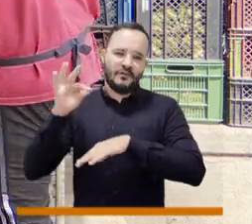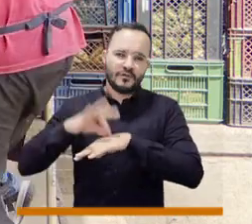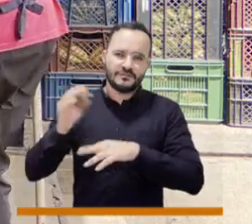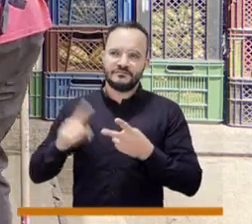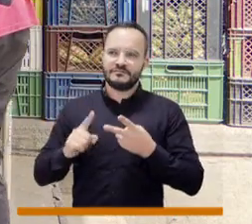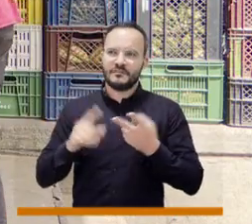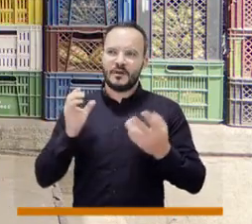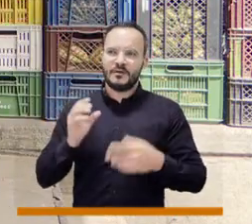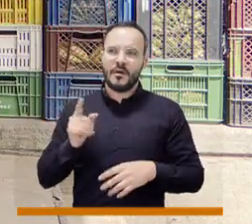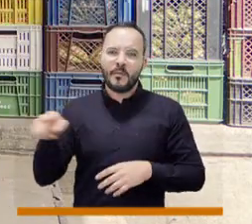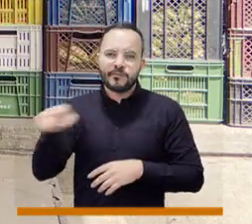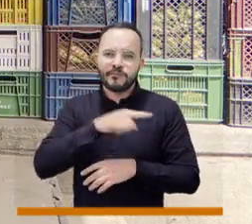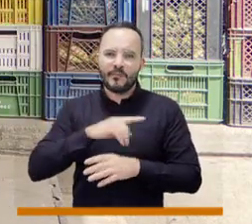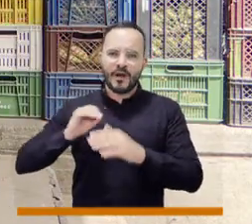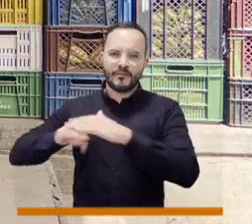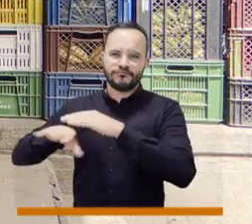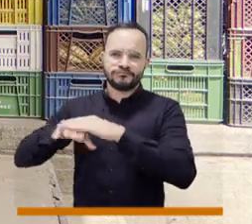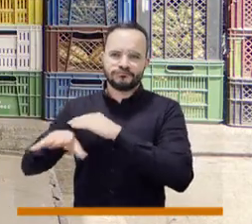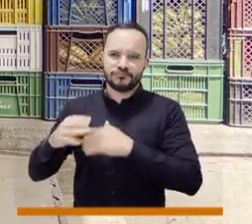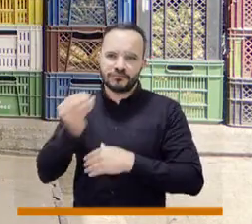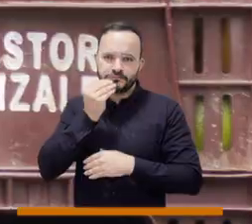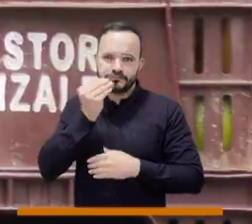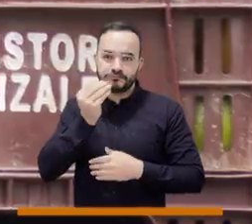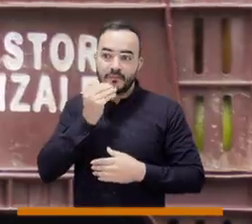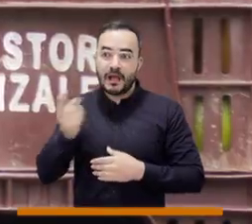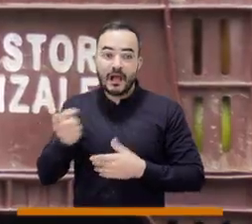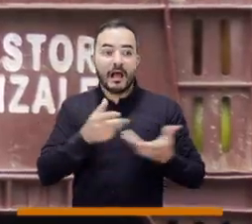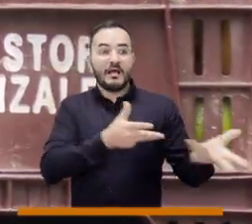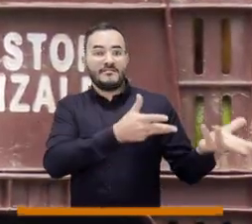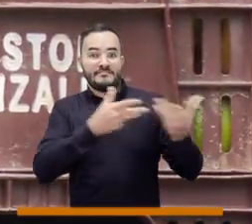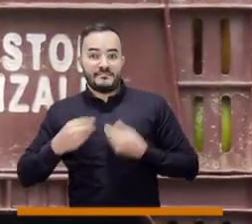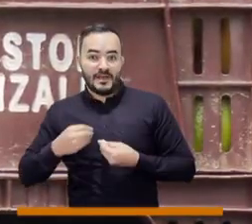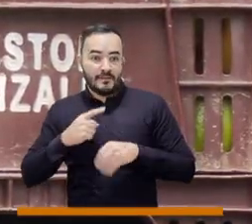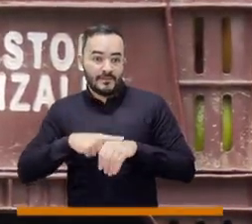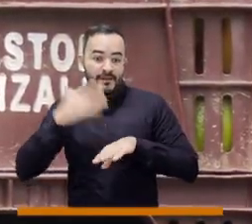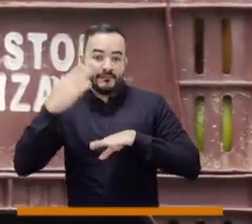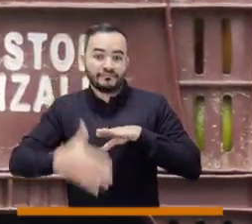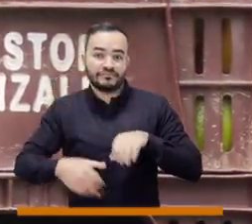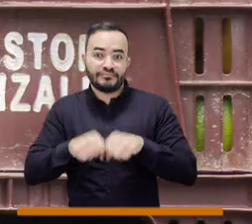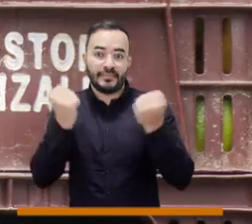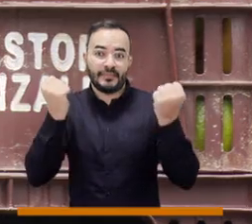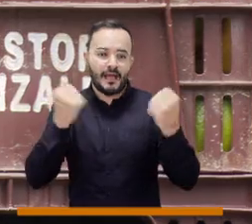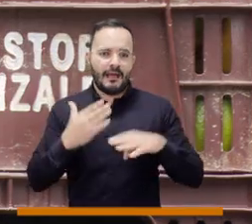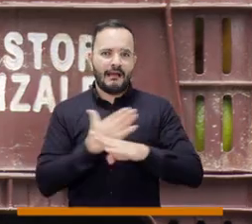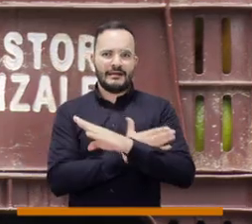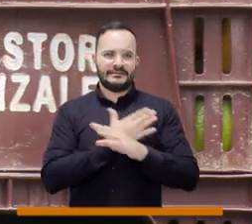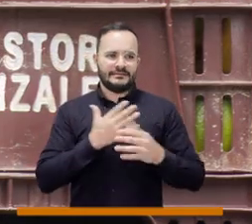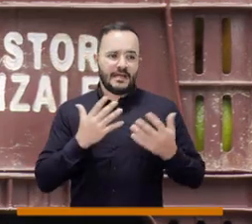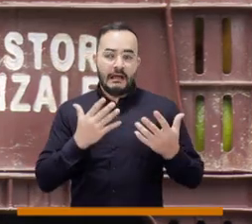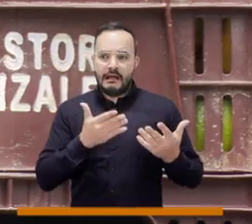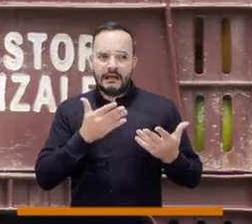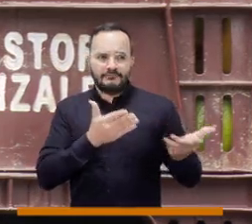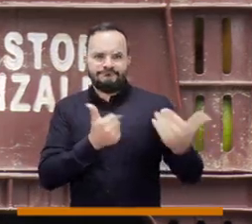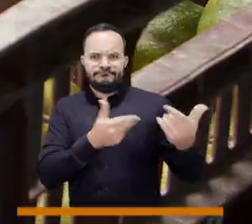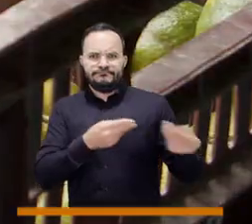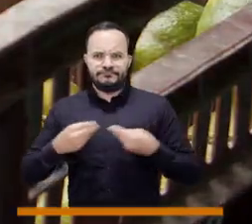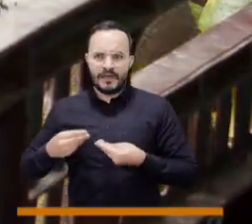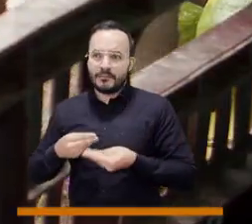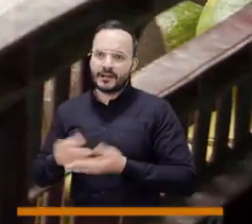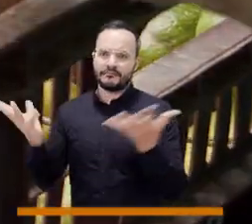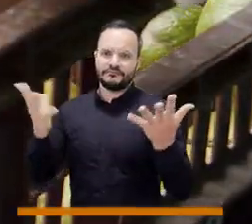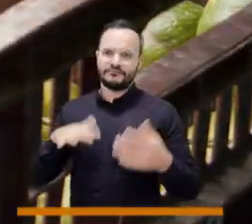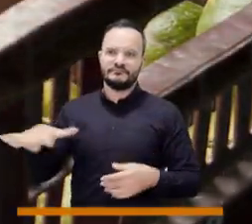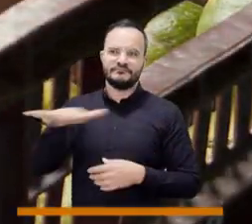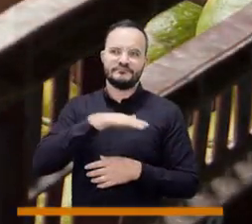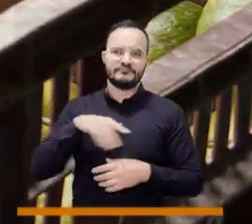estos alimentos atienden a población vulnerable que desafortunadamente nuestro país padece de hambre. Es un